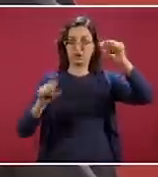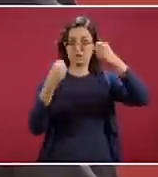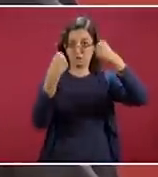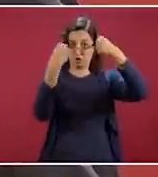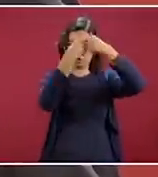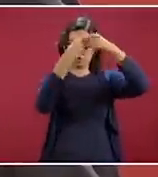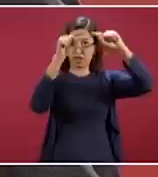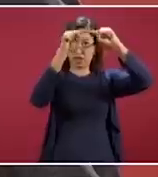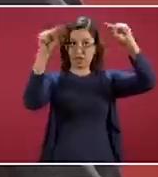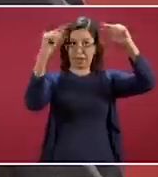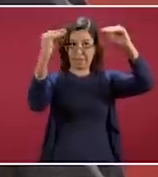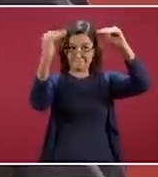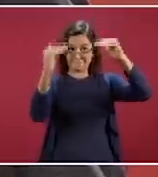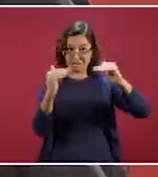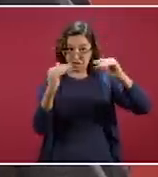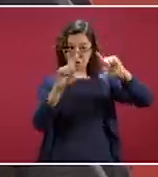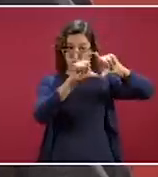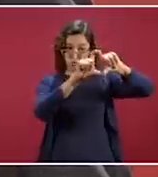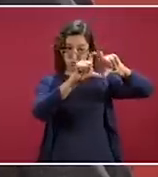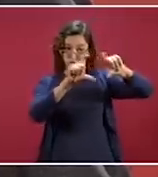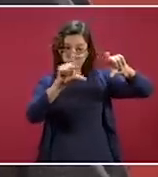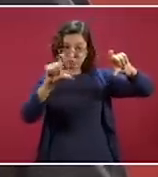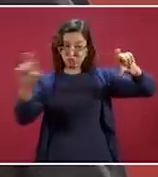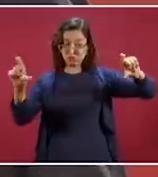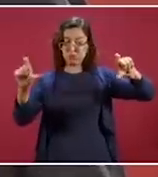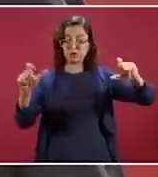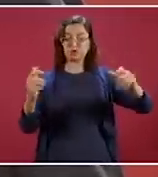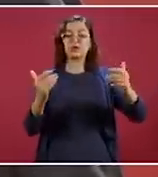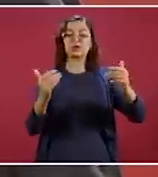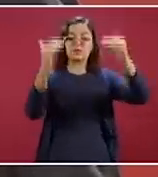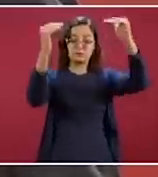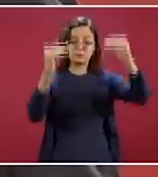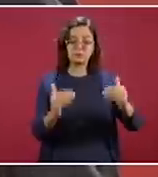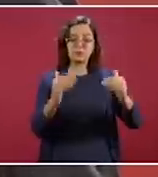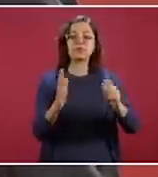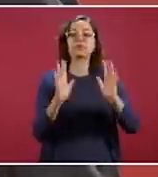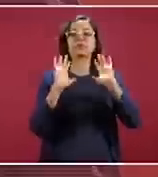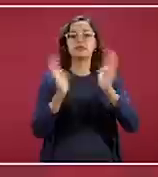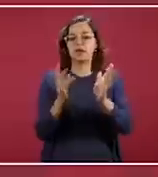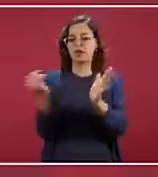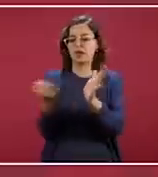norte, ya bajó el IVA